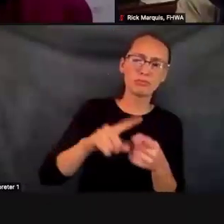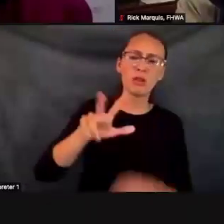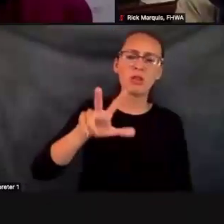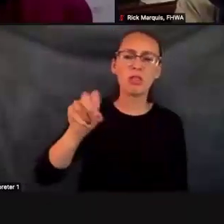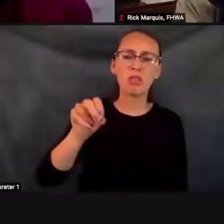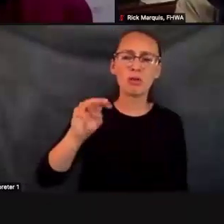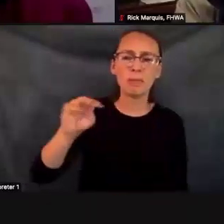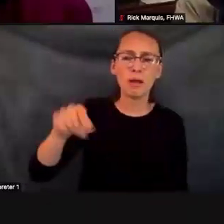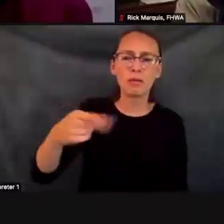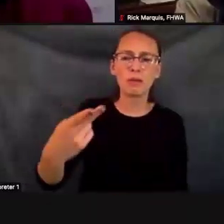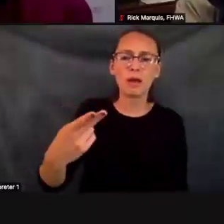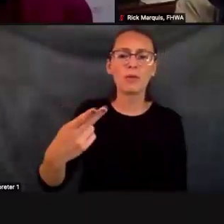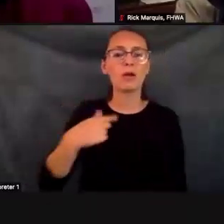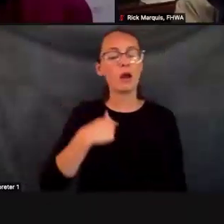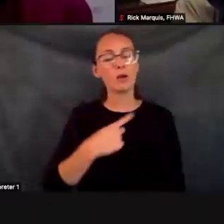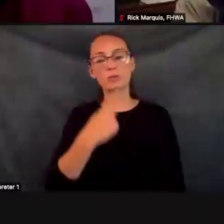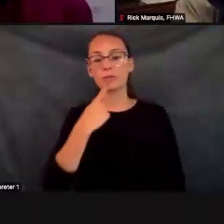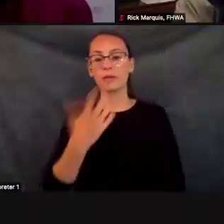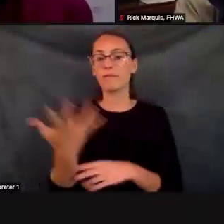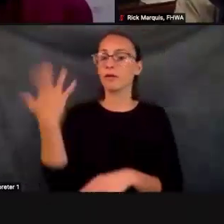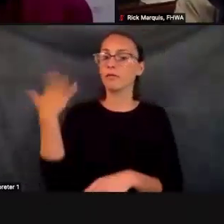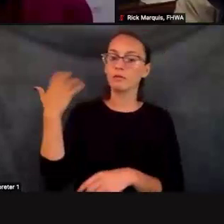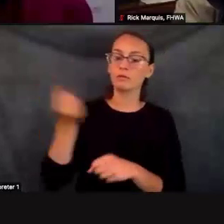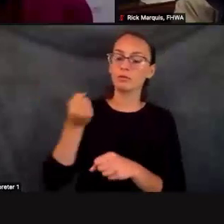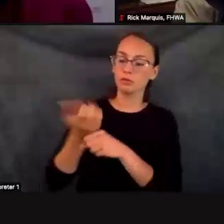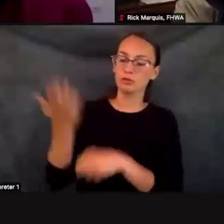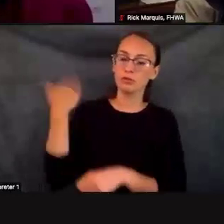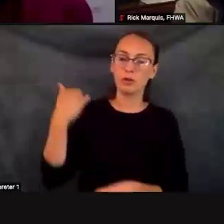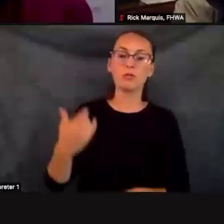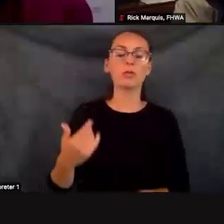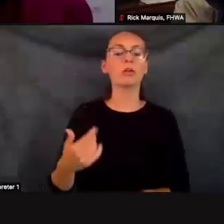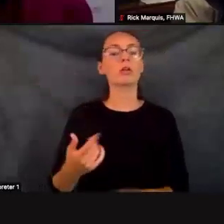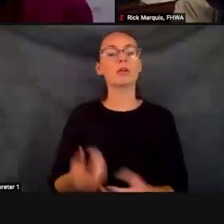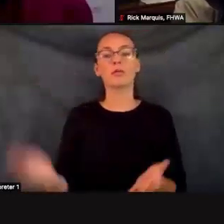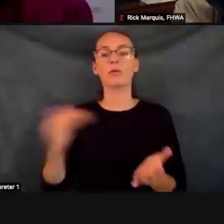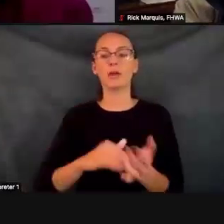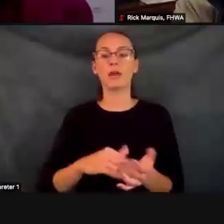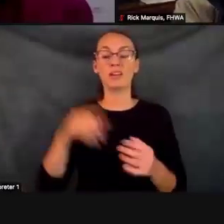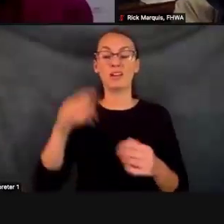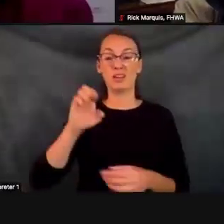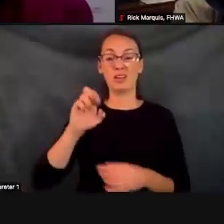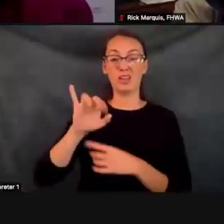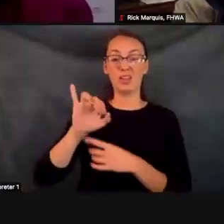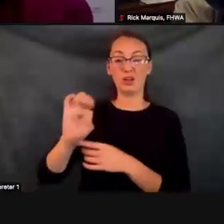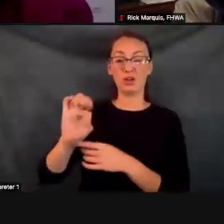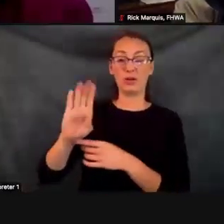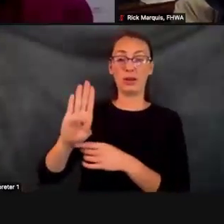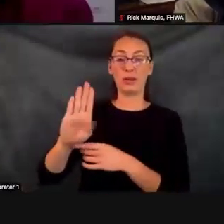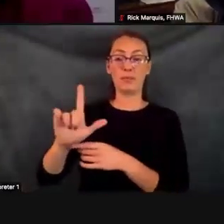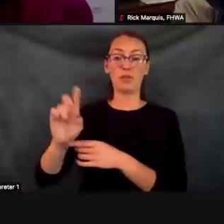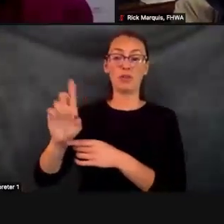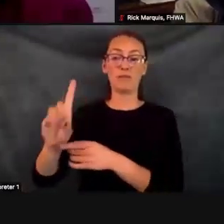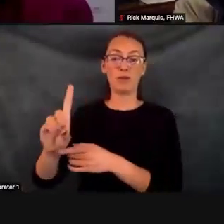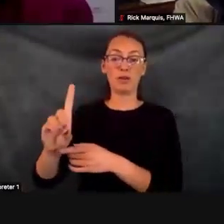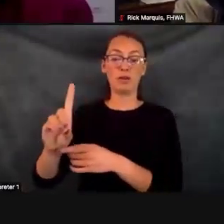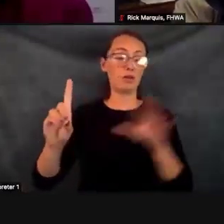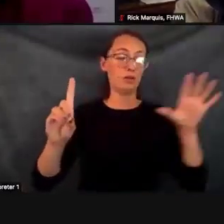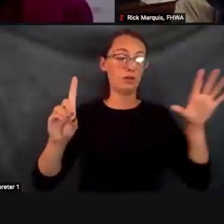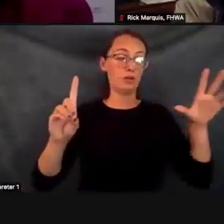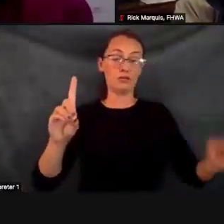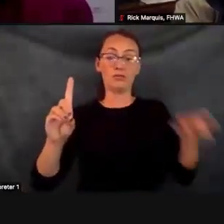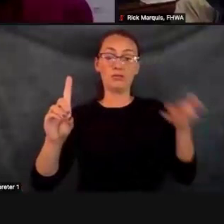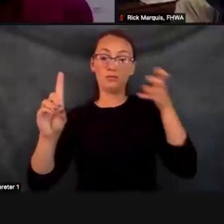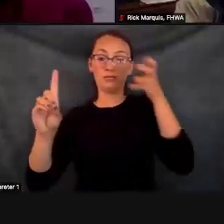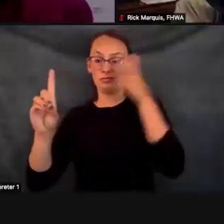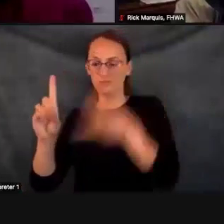velocidad a 30 millas la hora. Lo dije hace 5 años. Está tomando Erie Boulevard, lo